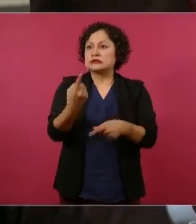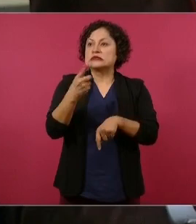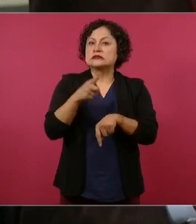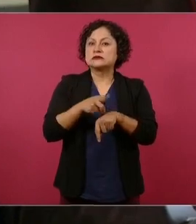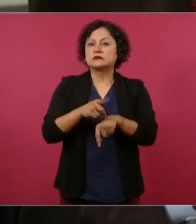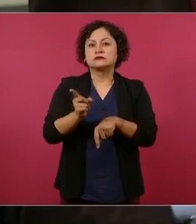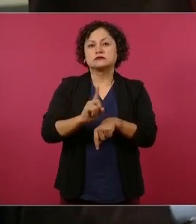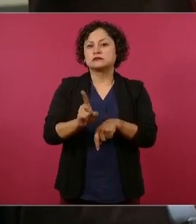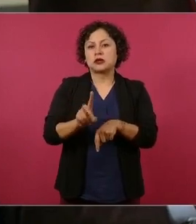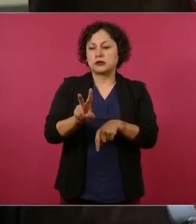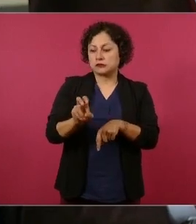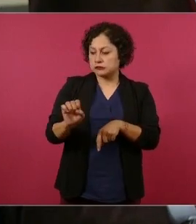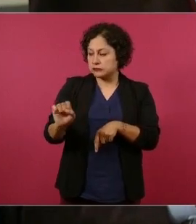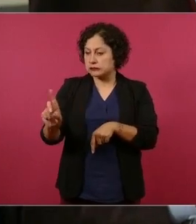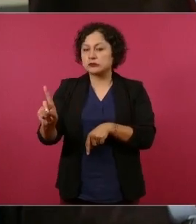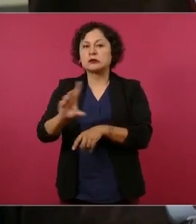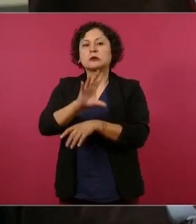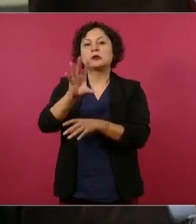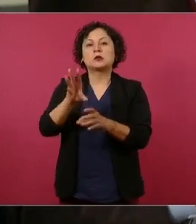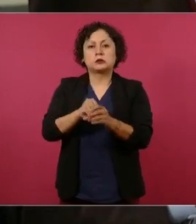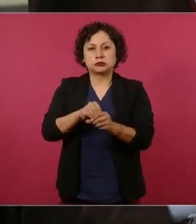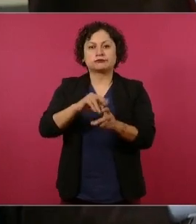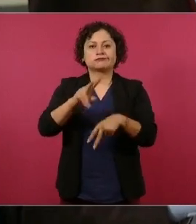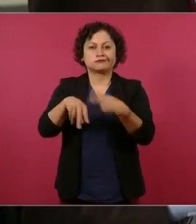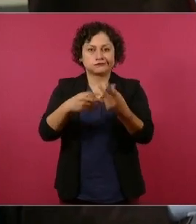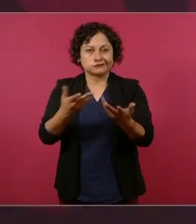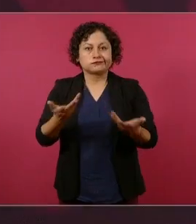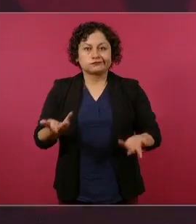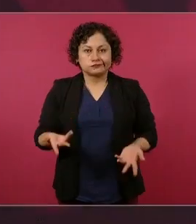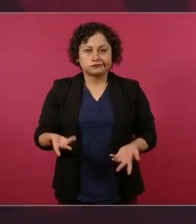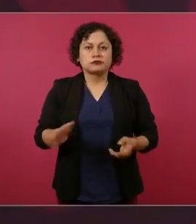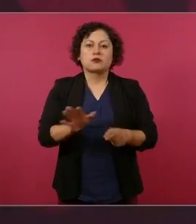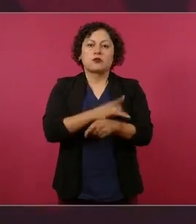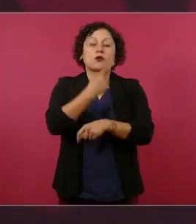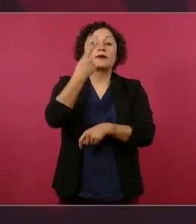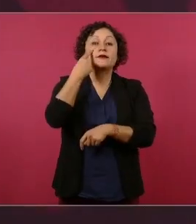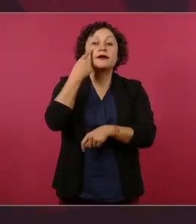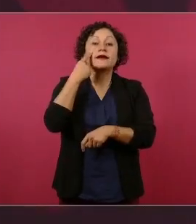porque tenemos que ir con los seris,